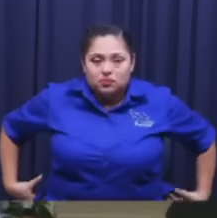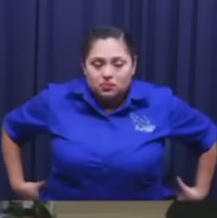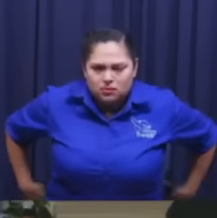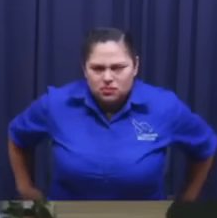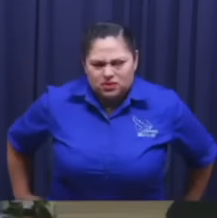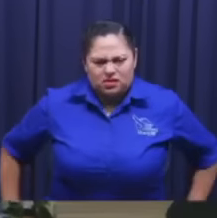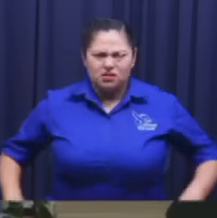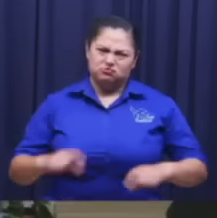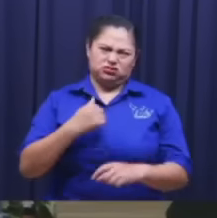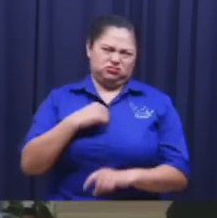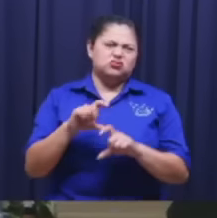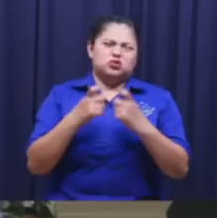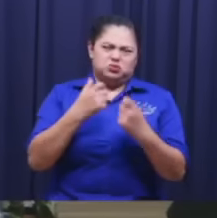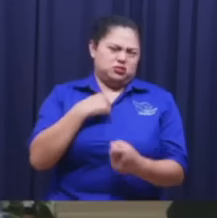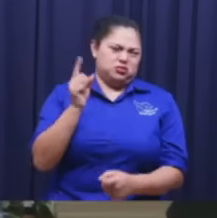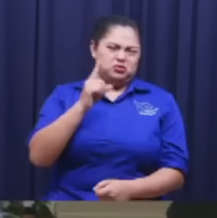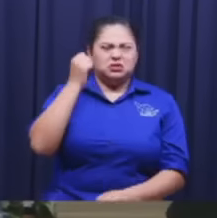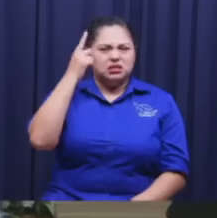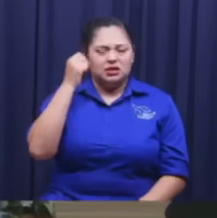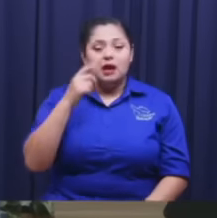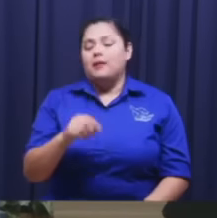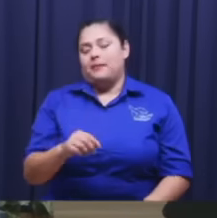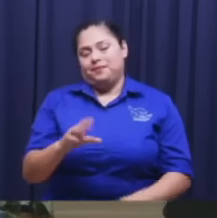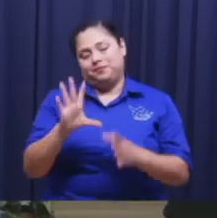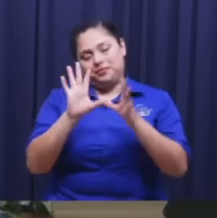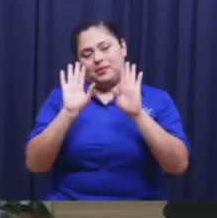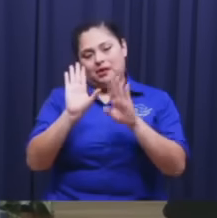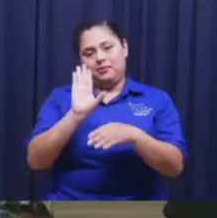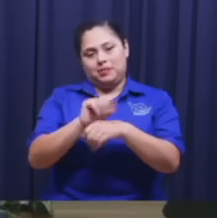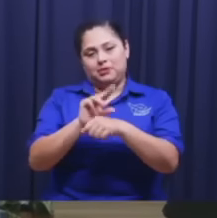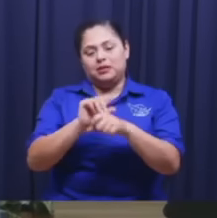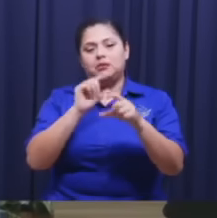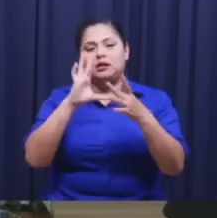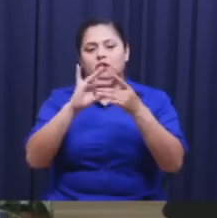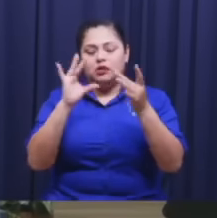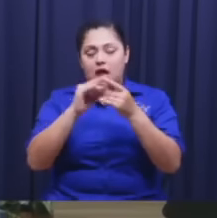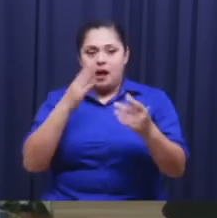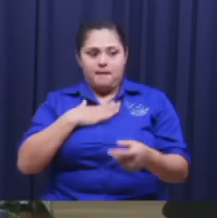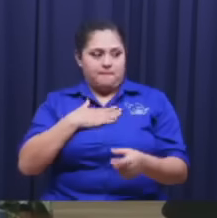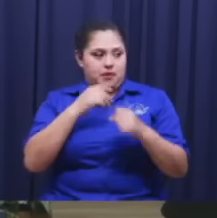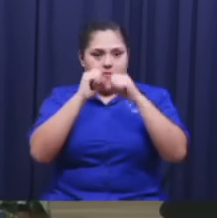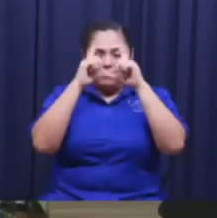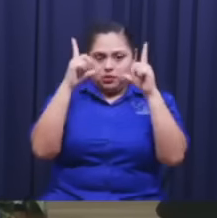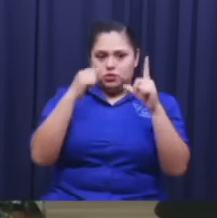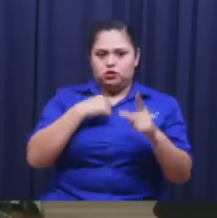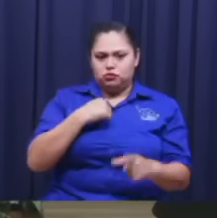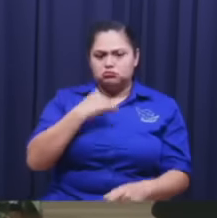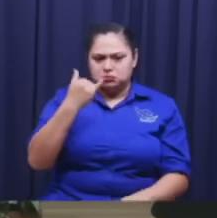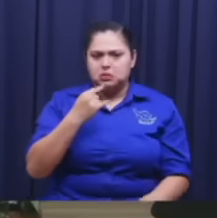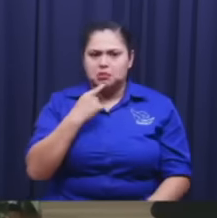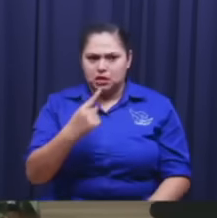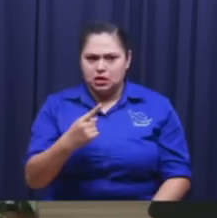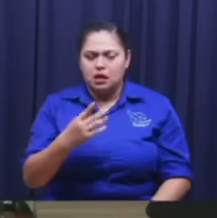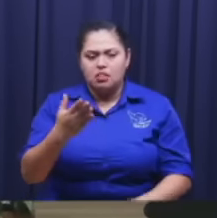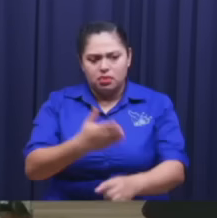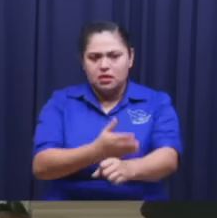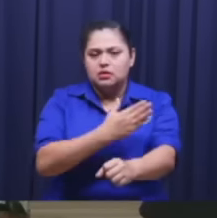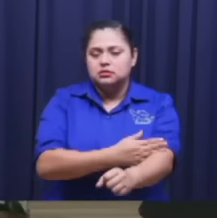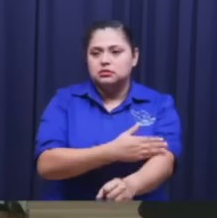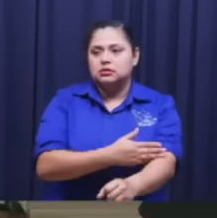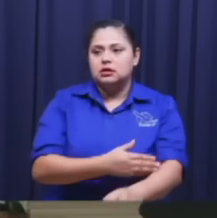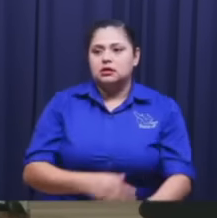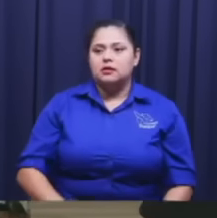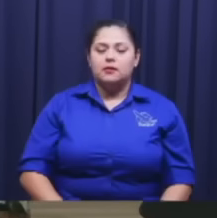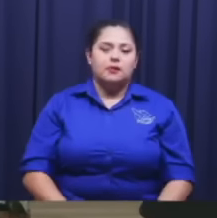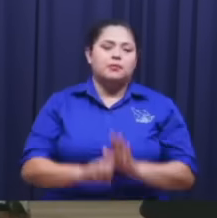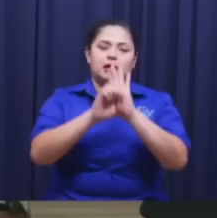¿Cómo así, hermanos? Déjeme contarle. Me impactó, a mí me impactó, y lo menciono varias veces. Digamos, habían